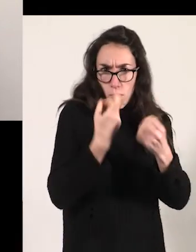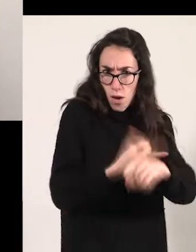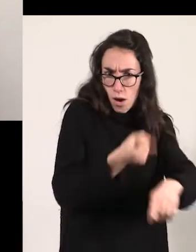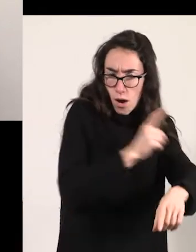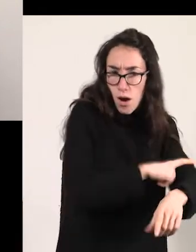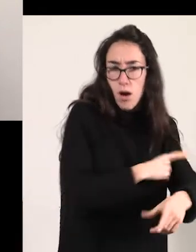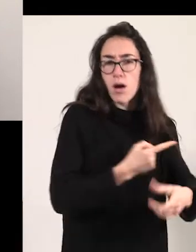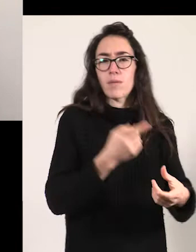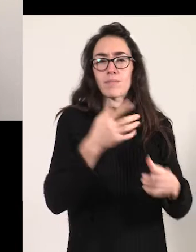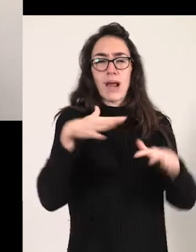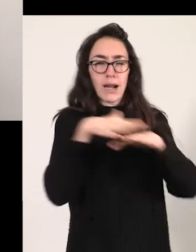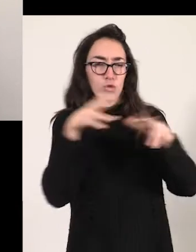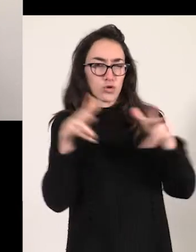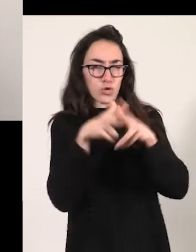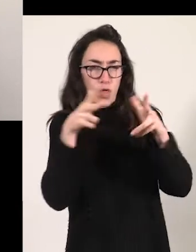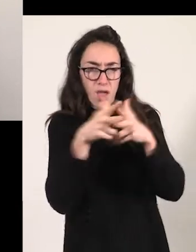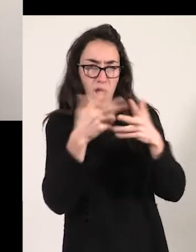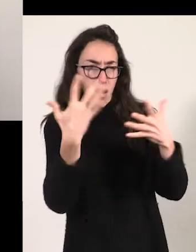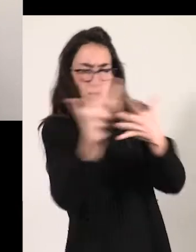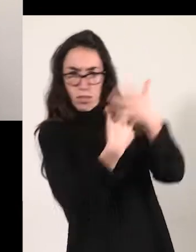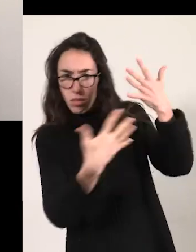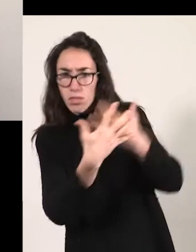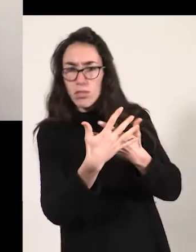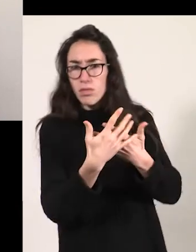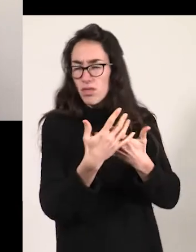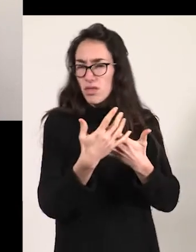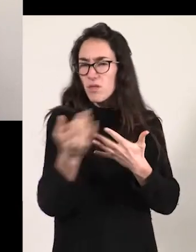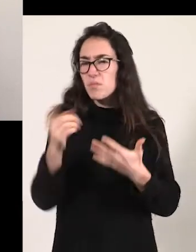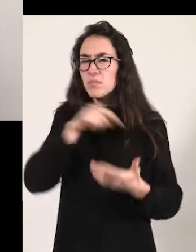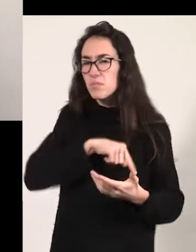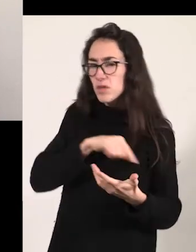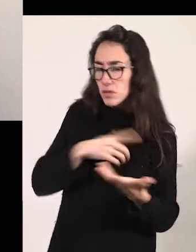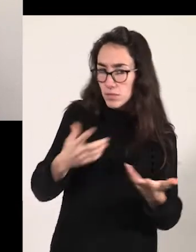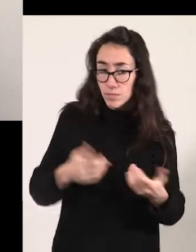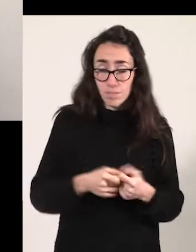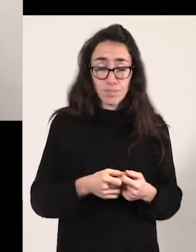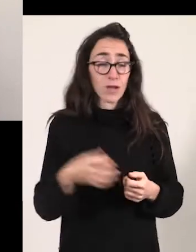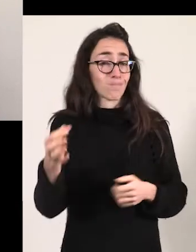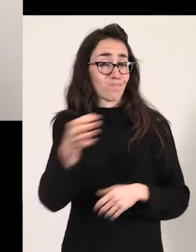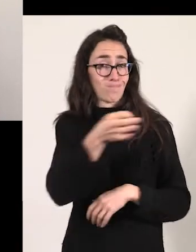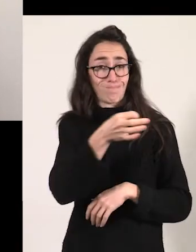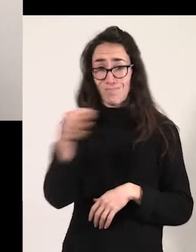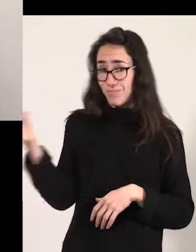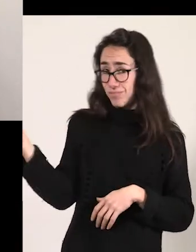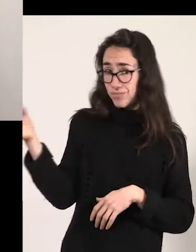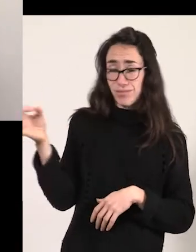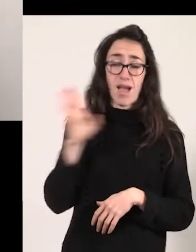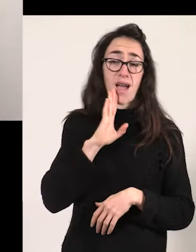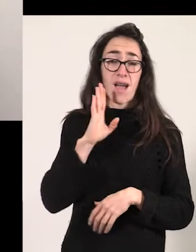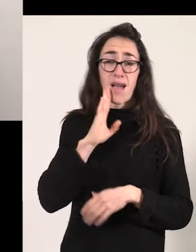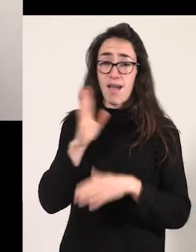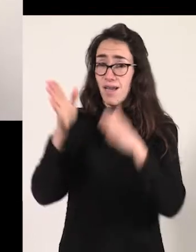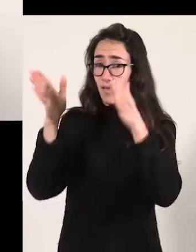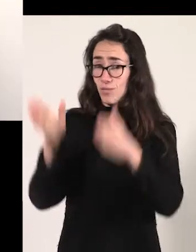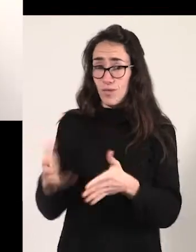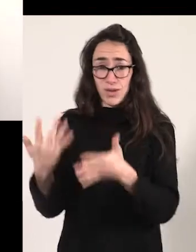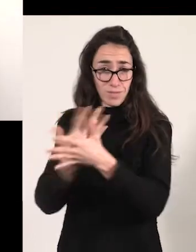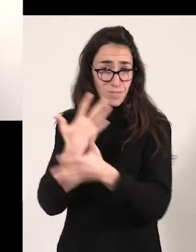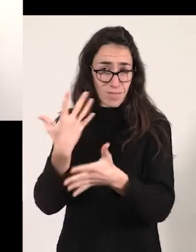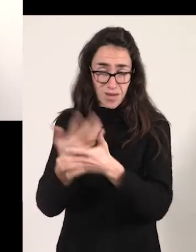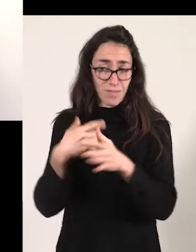sobredosis informativa, intoxicación en las redes sociales, un poco de todo, vamos, un batiburrillo. Exactamente lo que has dicho,